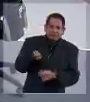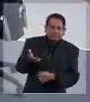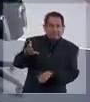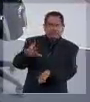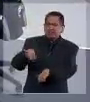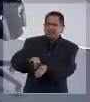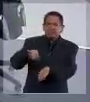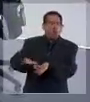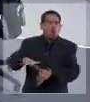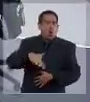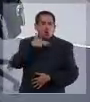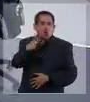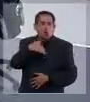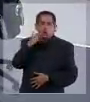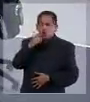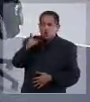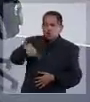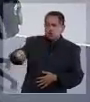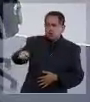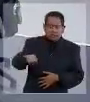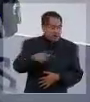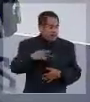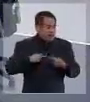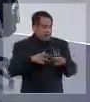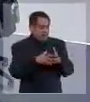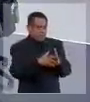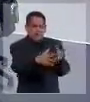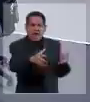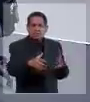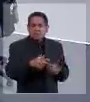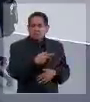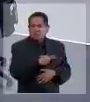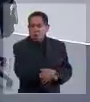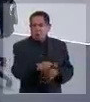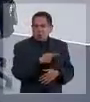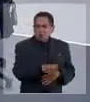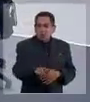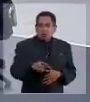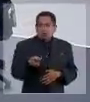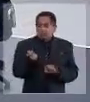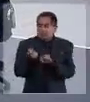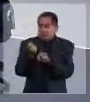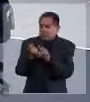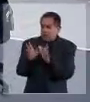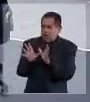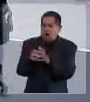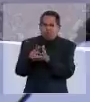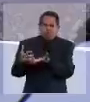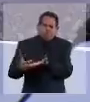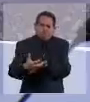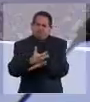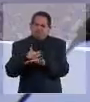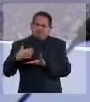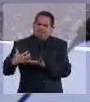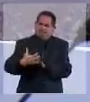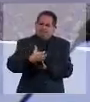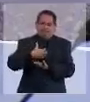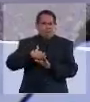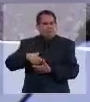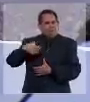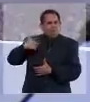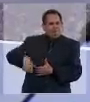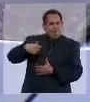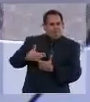clase mayoritaria es la clase pobre. Solo unos cuantos acumulan fortunas al amparo del poder público y